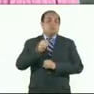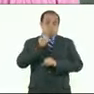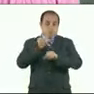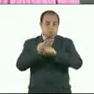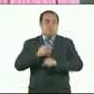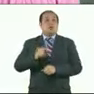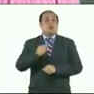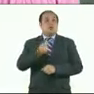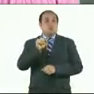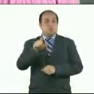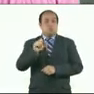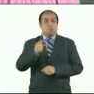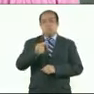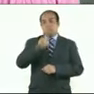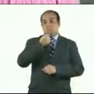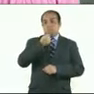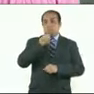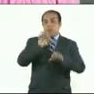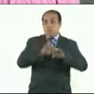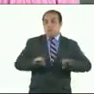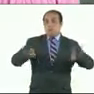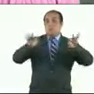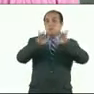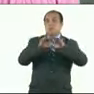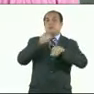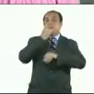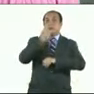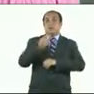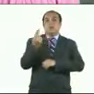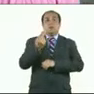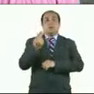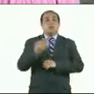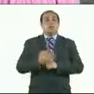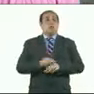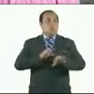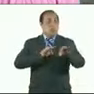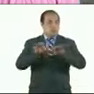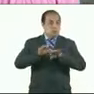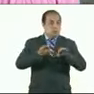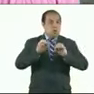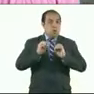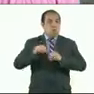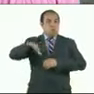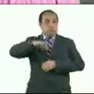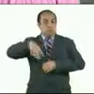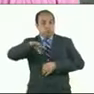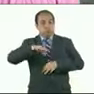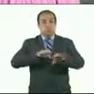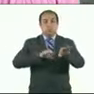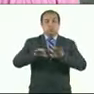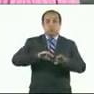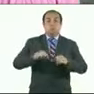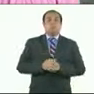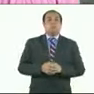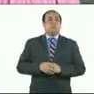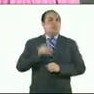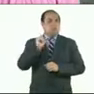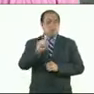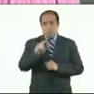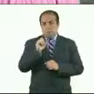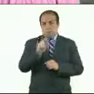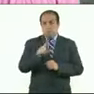pues también es importante decir que deben de estar o trabajando o en búsqueda del trabajo o a su vez